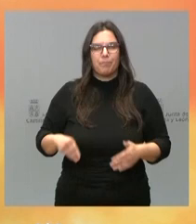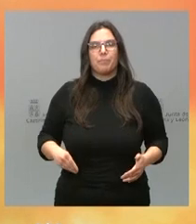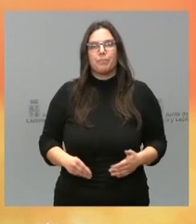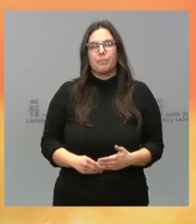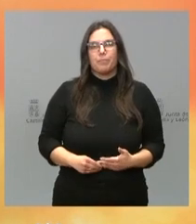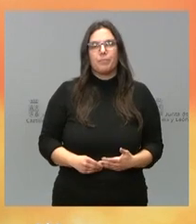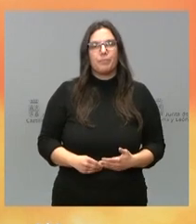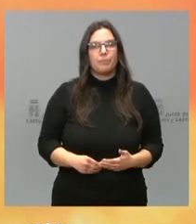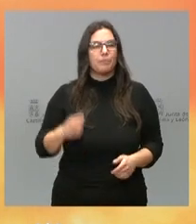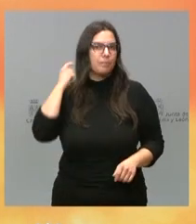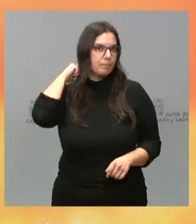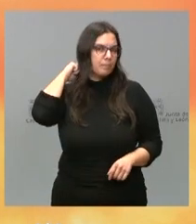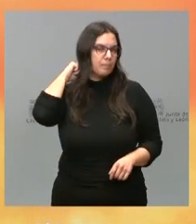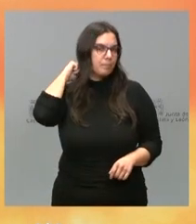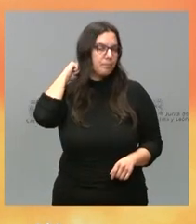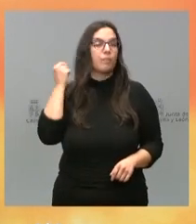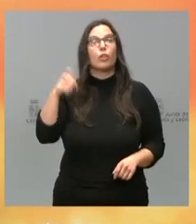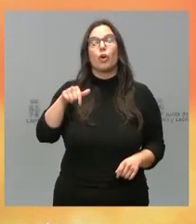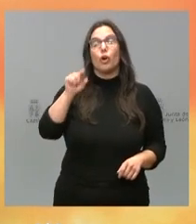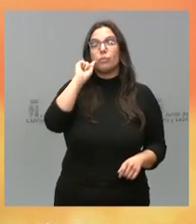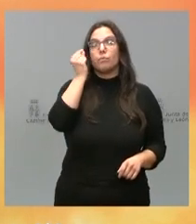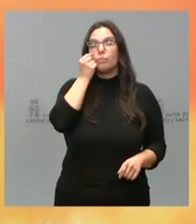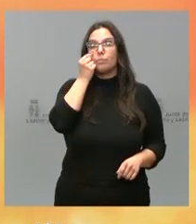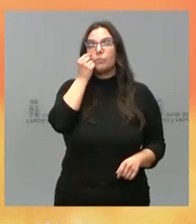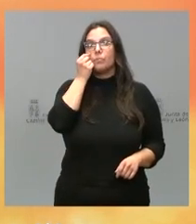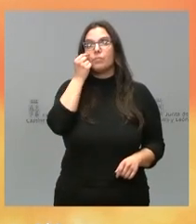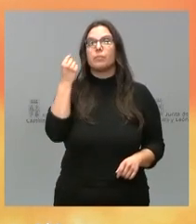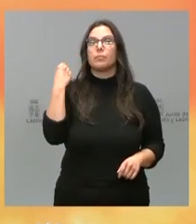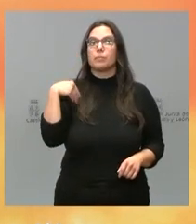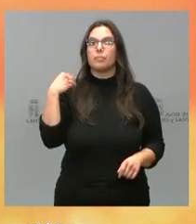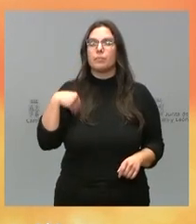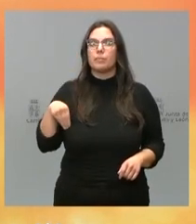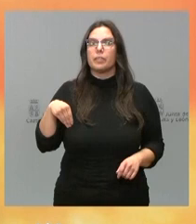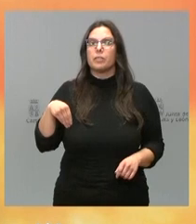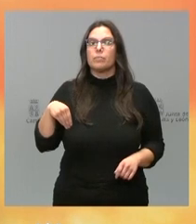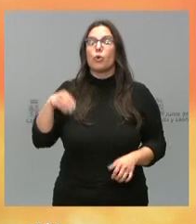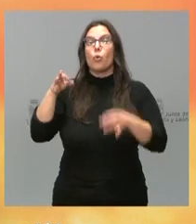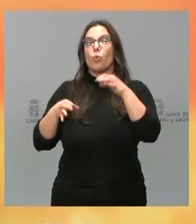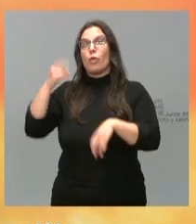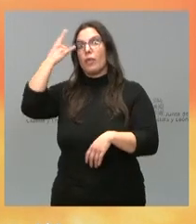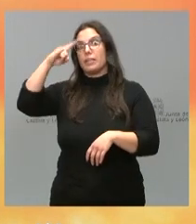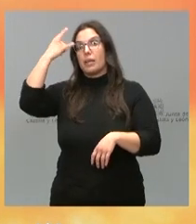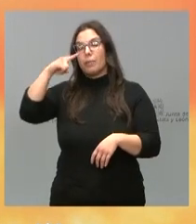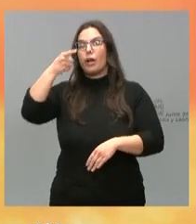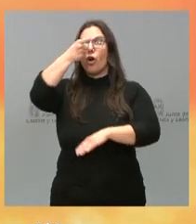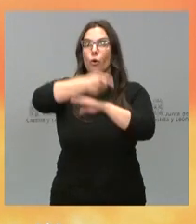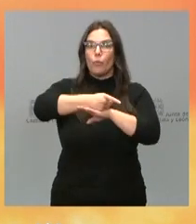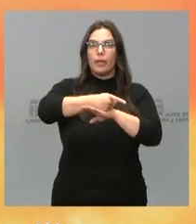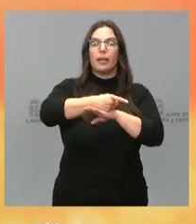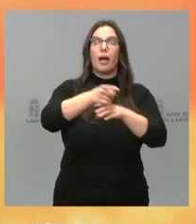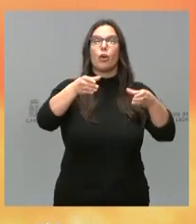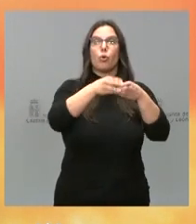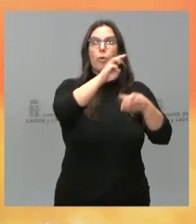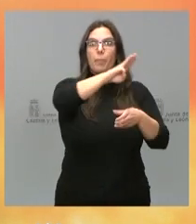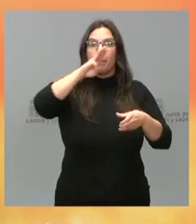otros asuntos hoy hemos conocido que el juzgado de Salamanca obliga a su partido a convocar ese congreso en Salamanca que hace dos años que